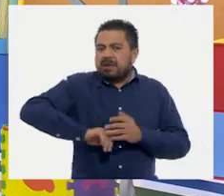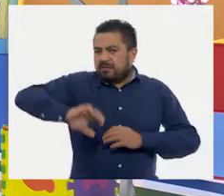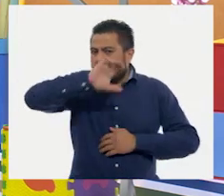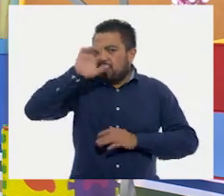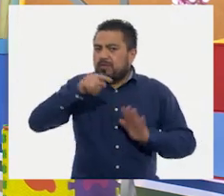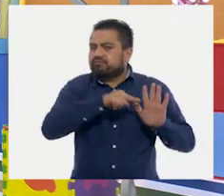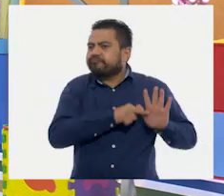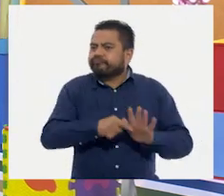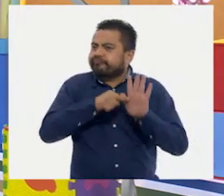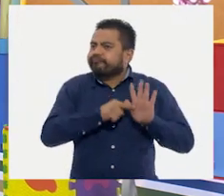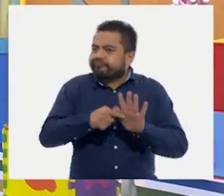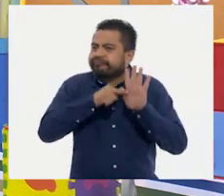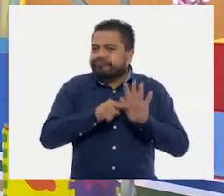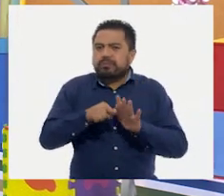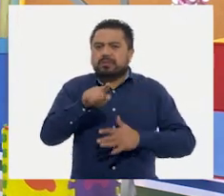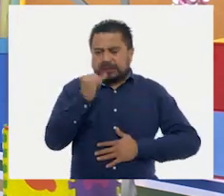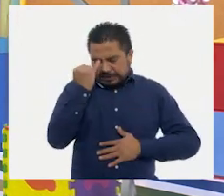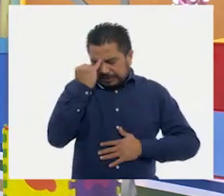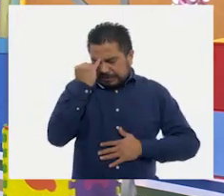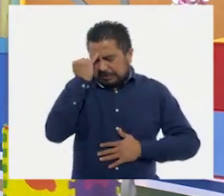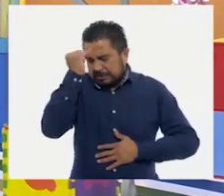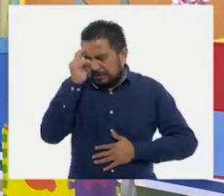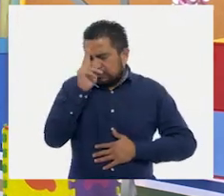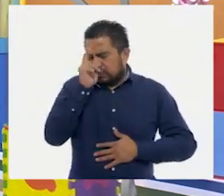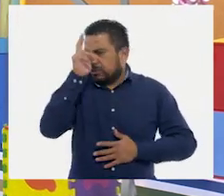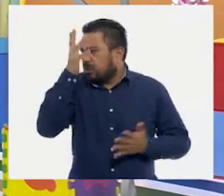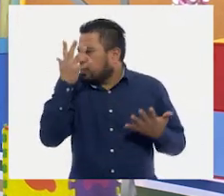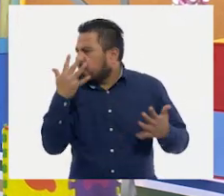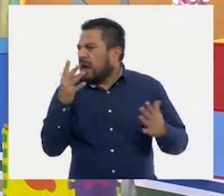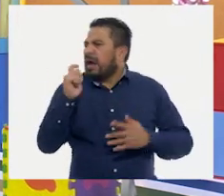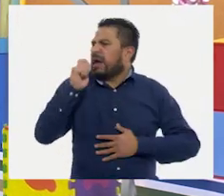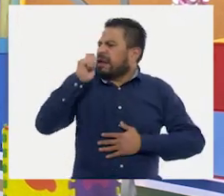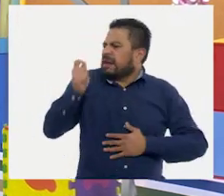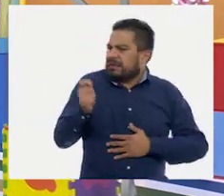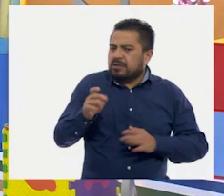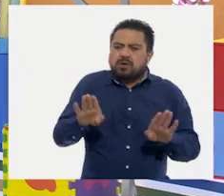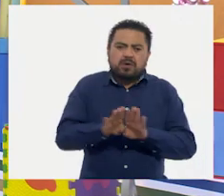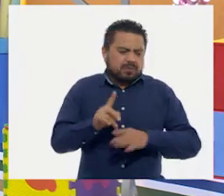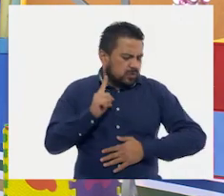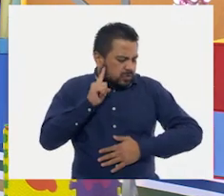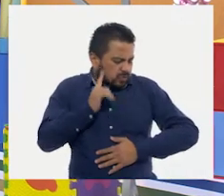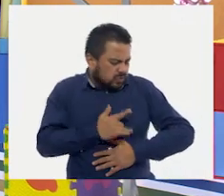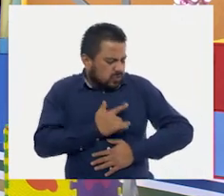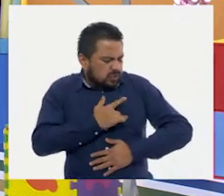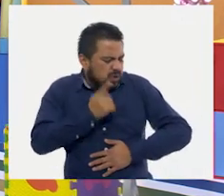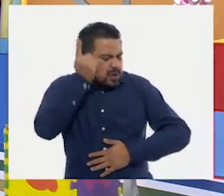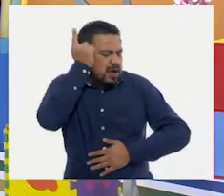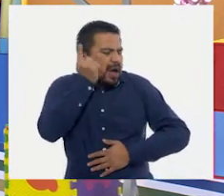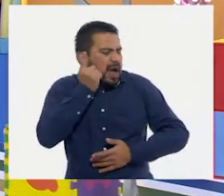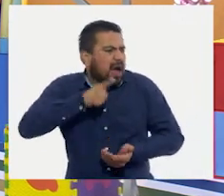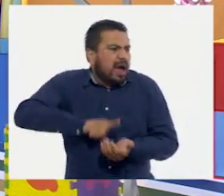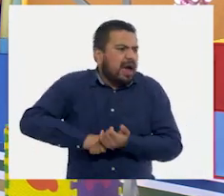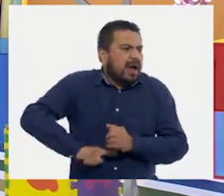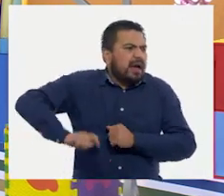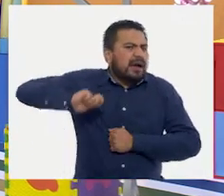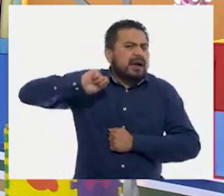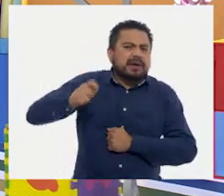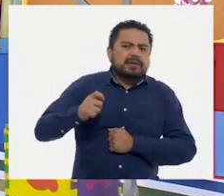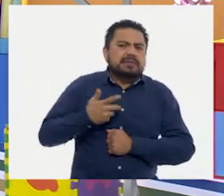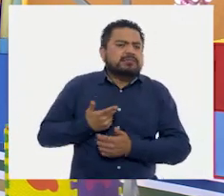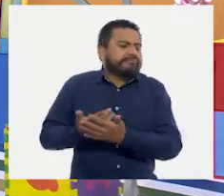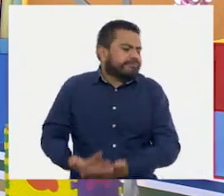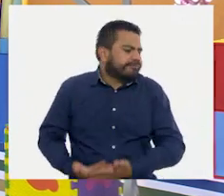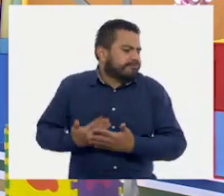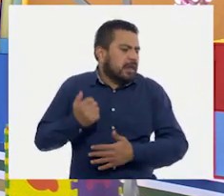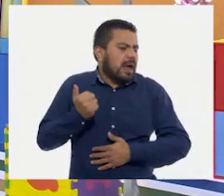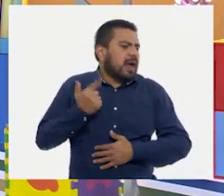vamos a ver, y tienen que imaginarse qué hay ahí. Como si los sonidos estuvieran dormidos, que estuvieran ahí esperando a